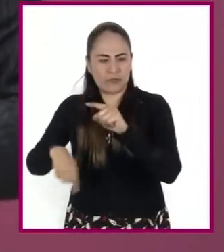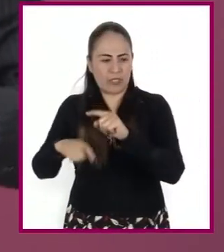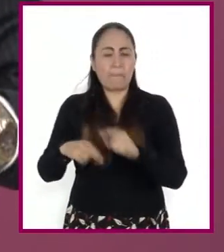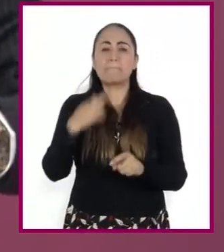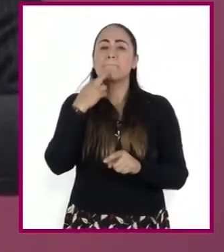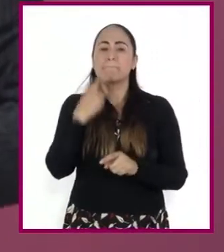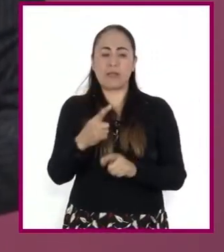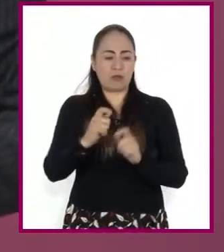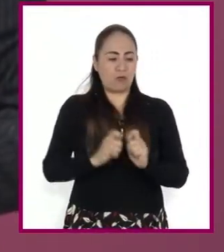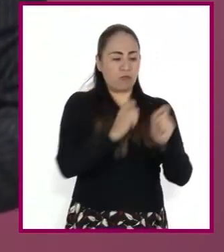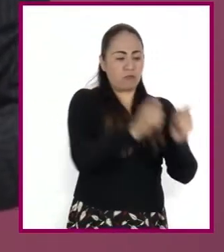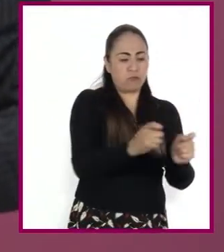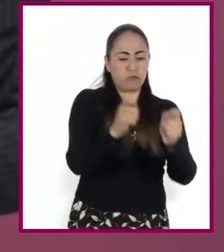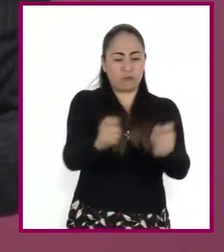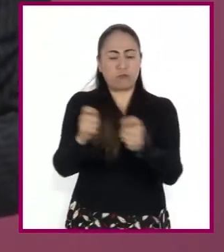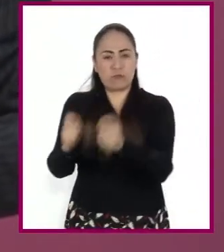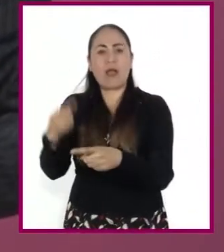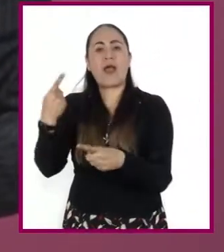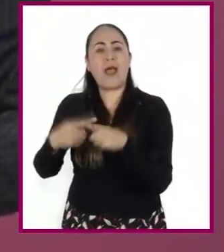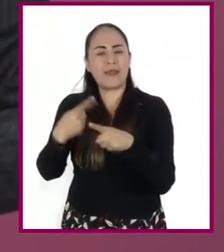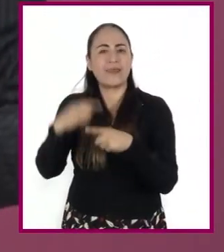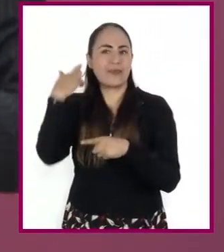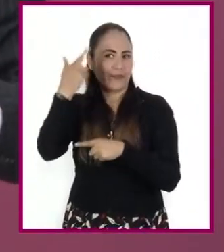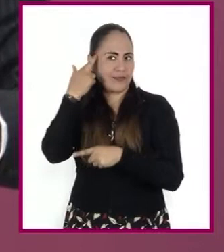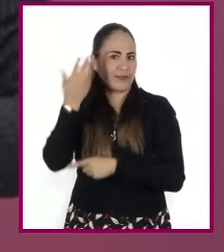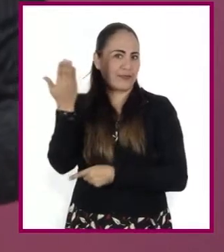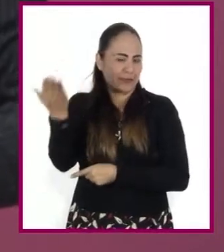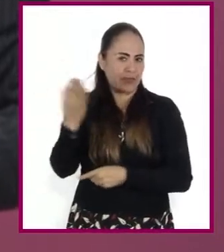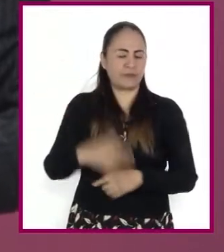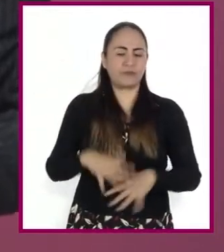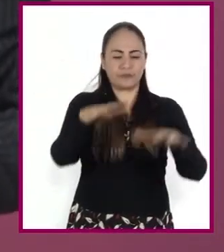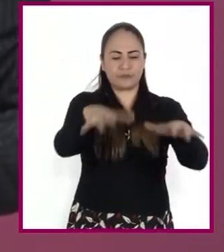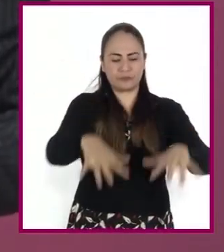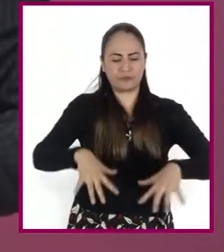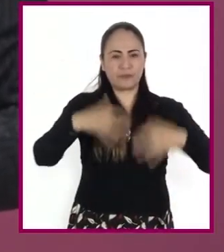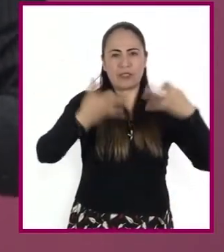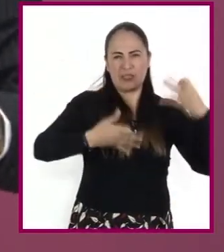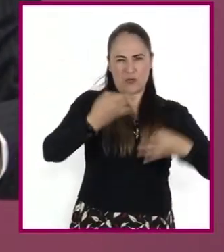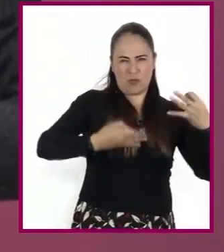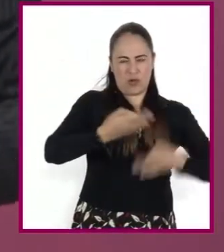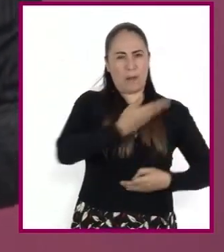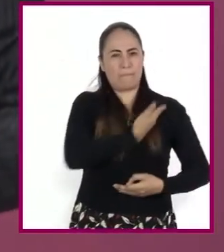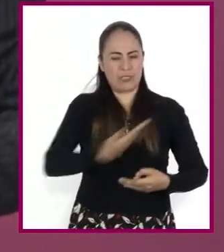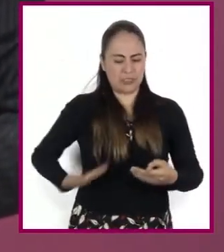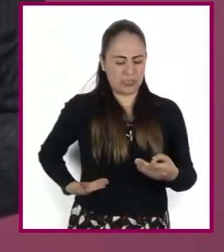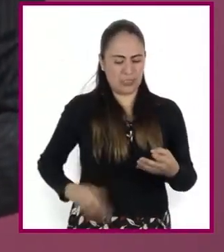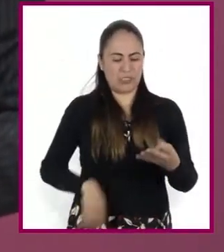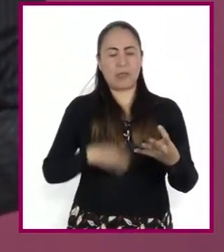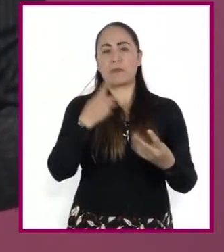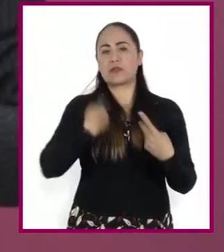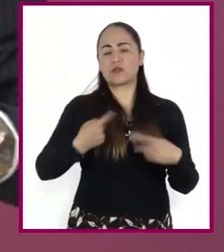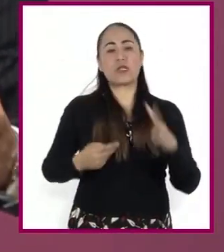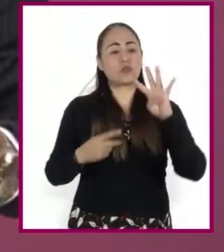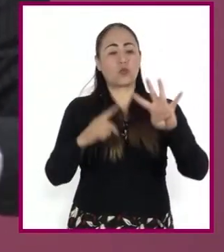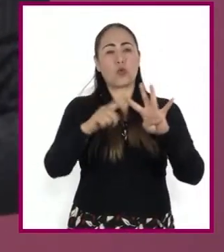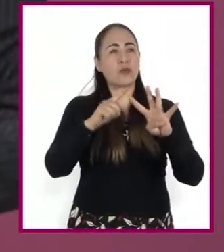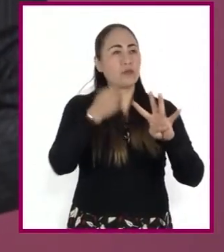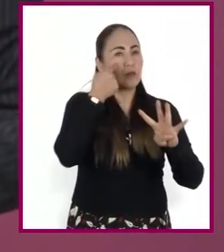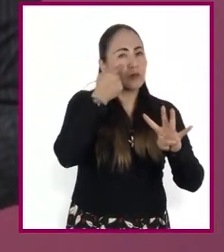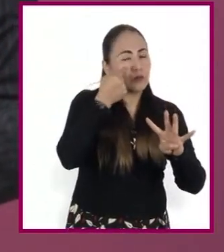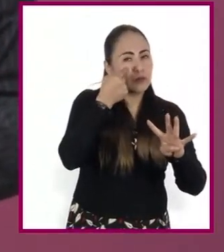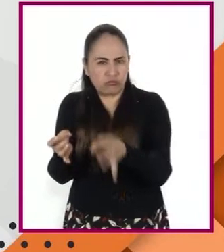mando hasta el 22 de agosto. Posterior a este juicio, Cortés fue nombrado marqués del Valle de Oaxaca